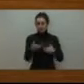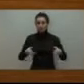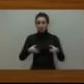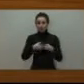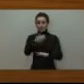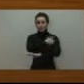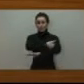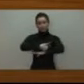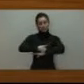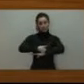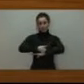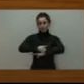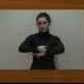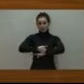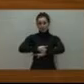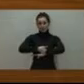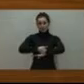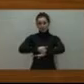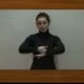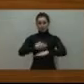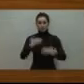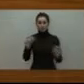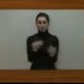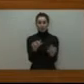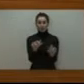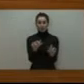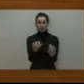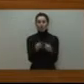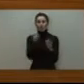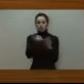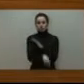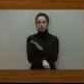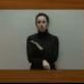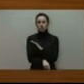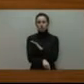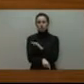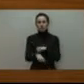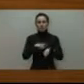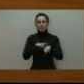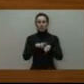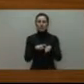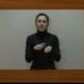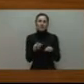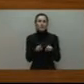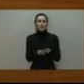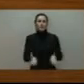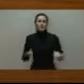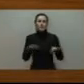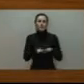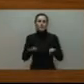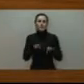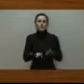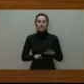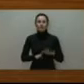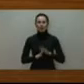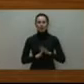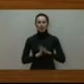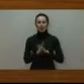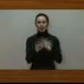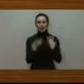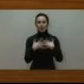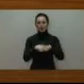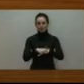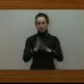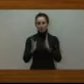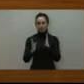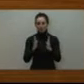Ciudadanos se caracteriza en este punto por profundizar en la idea del carácter paulatino y progresivo de la integración de esta